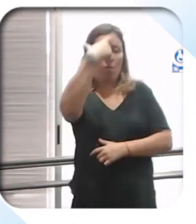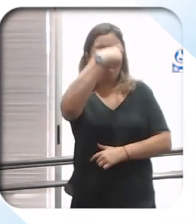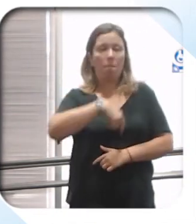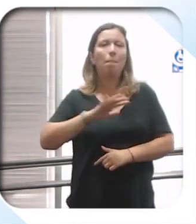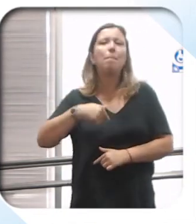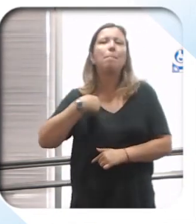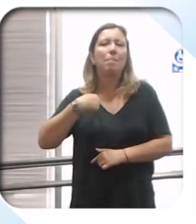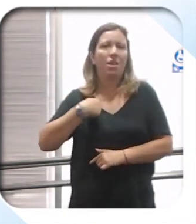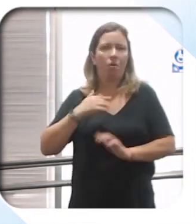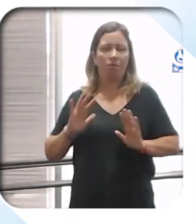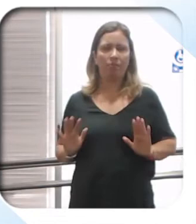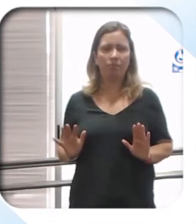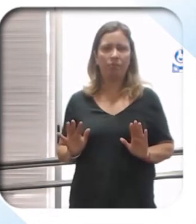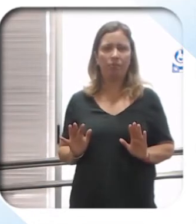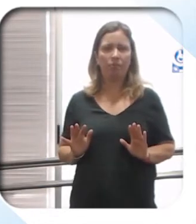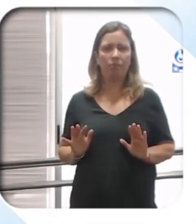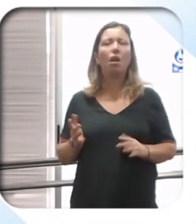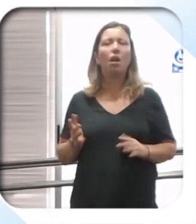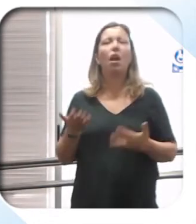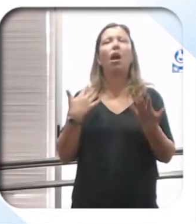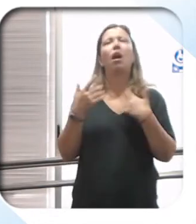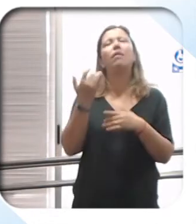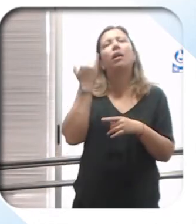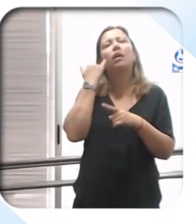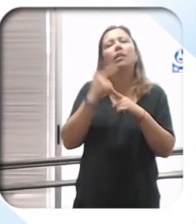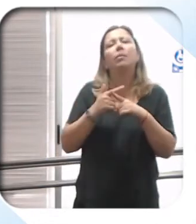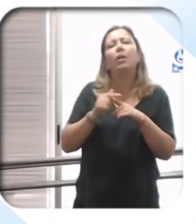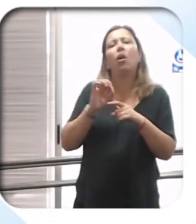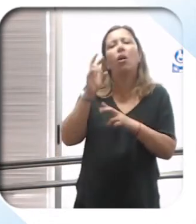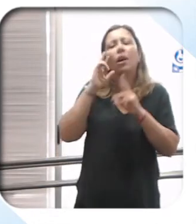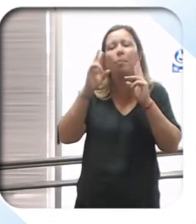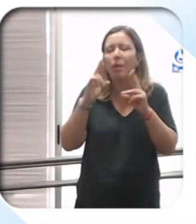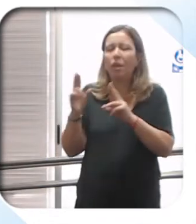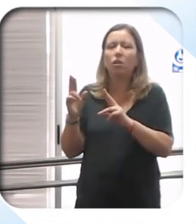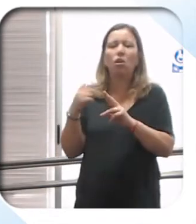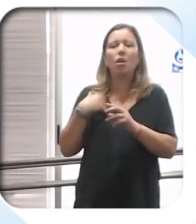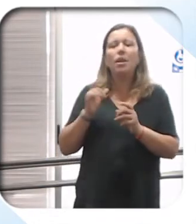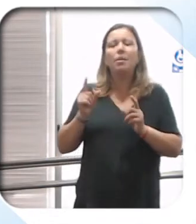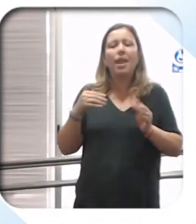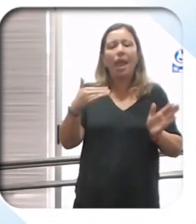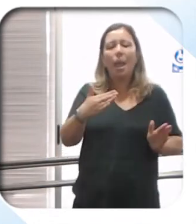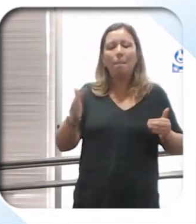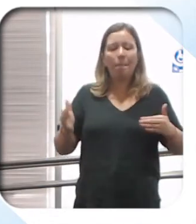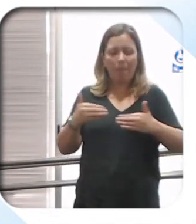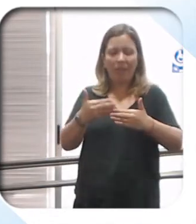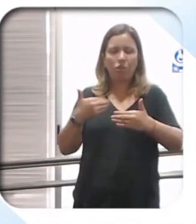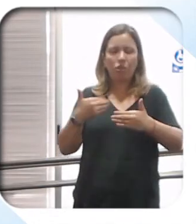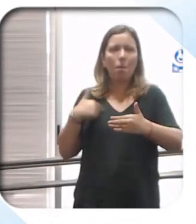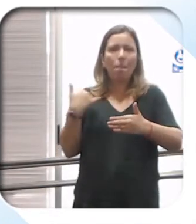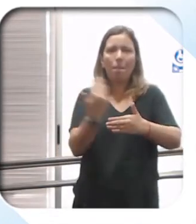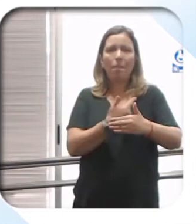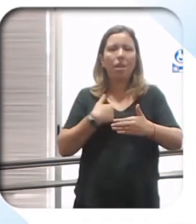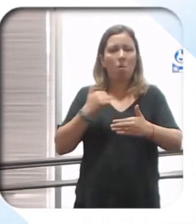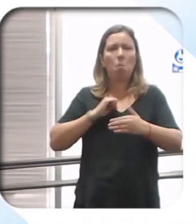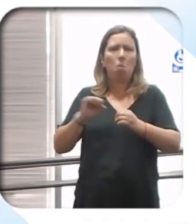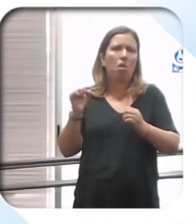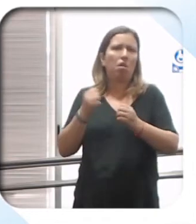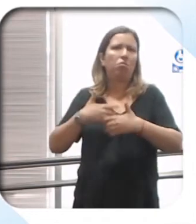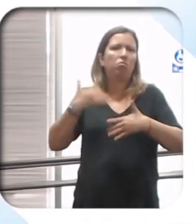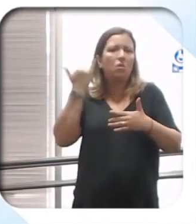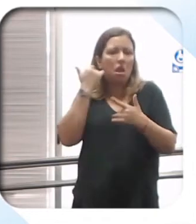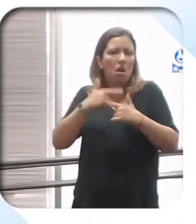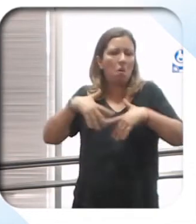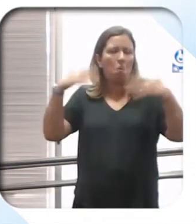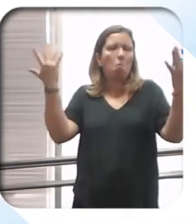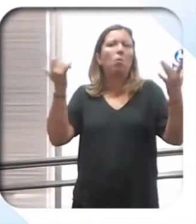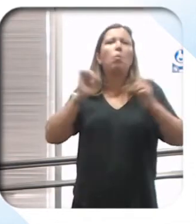cuerpo. Hablar de intimidad, de respeto, necesito intimidad, espacio. Entender que la erótica es amplia y que yo